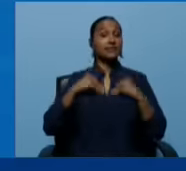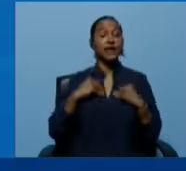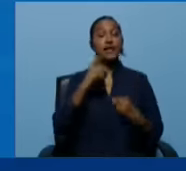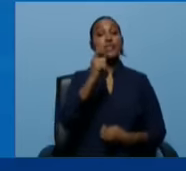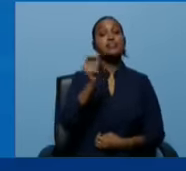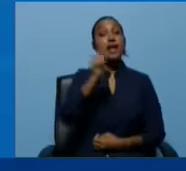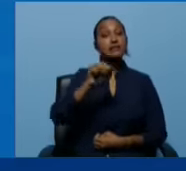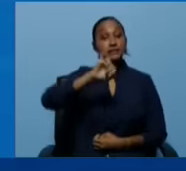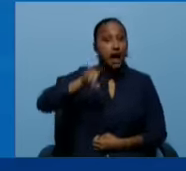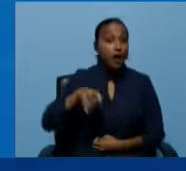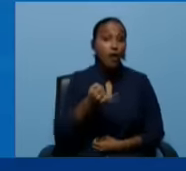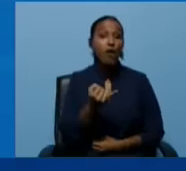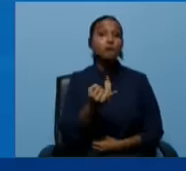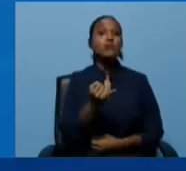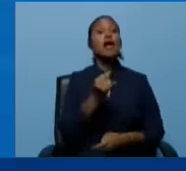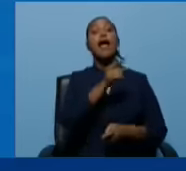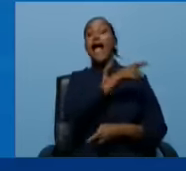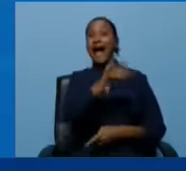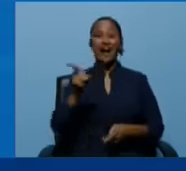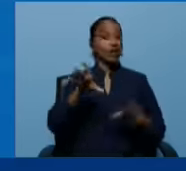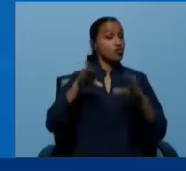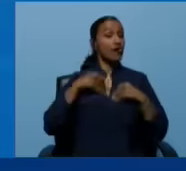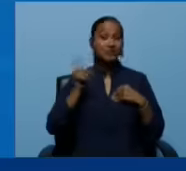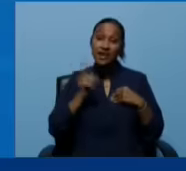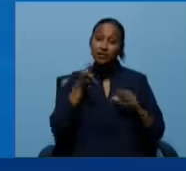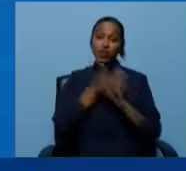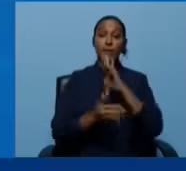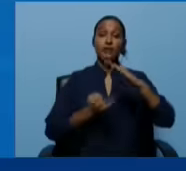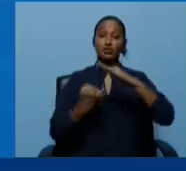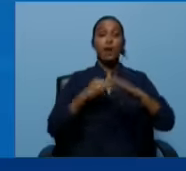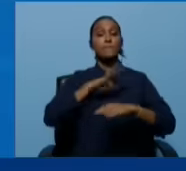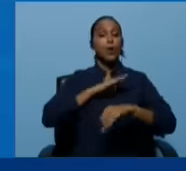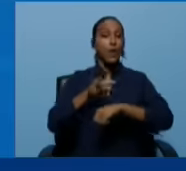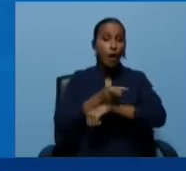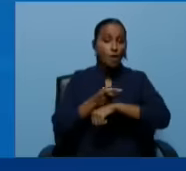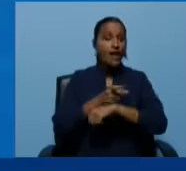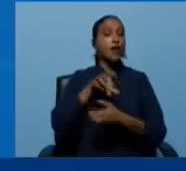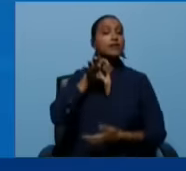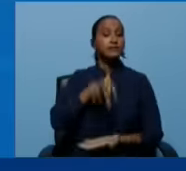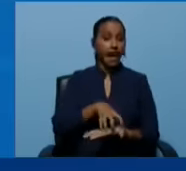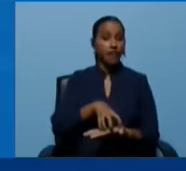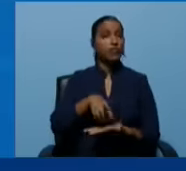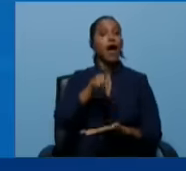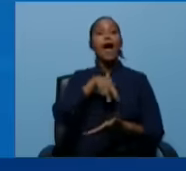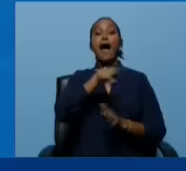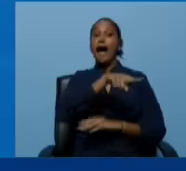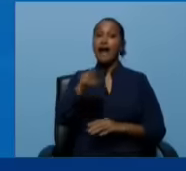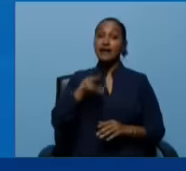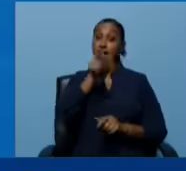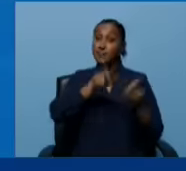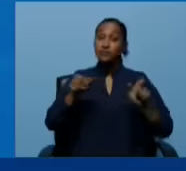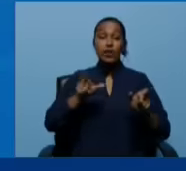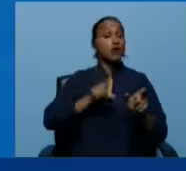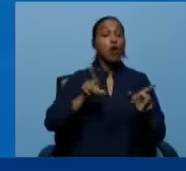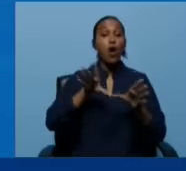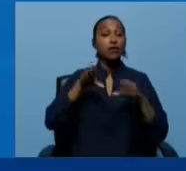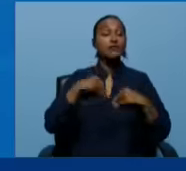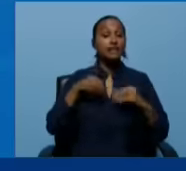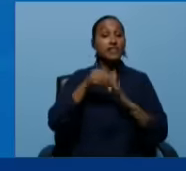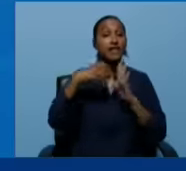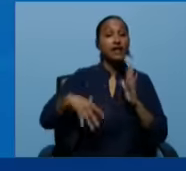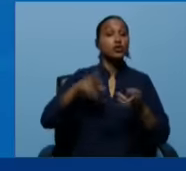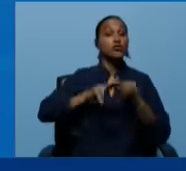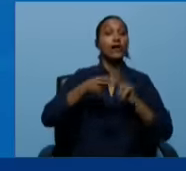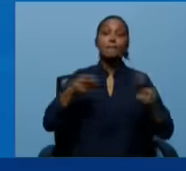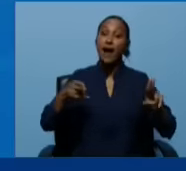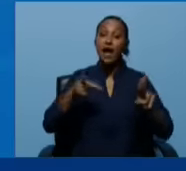que no reconocen los poderes del Estado, aquellos que no respetan el derecho a la paz, aquellos que en definitiva no reconocen el poder de esta